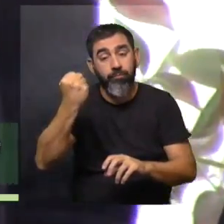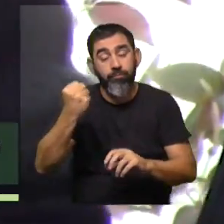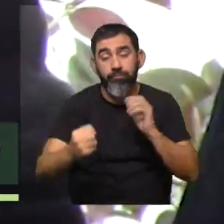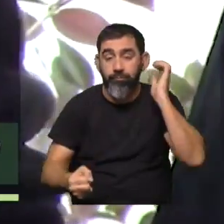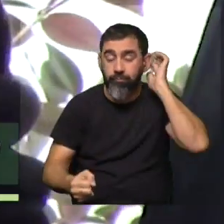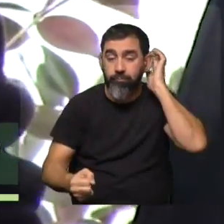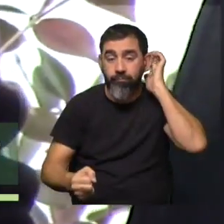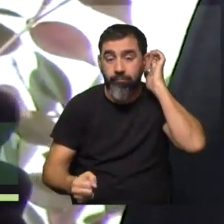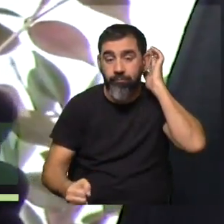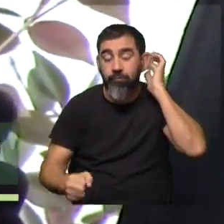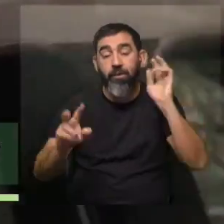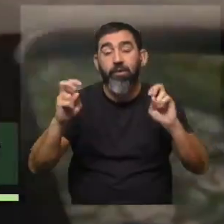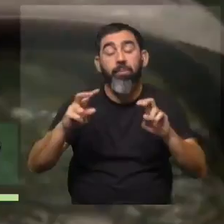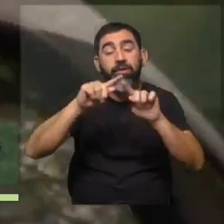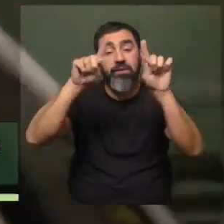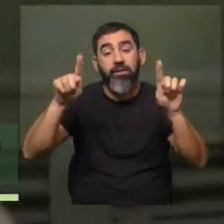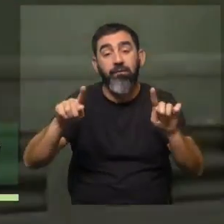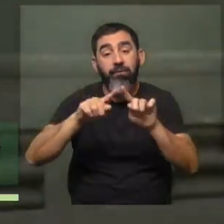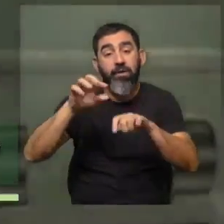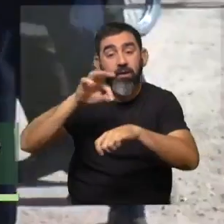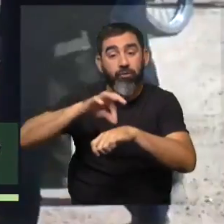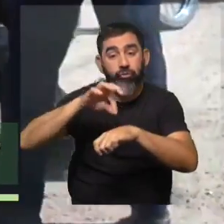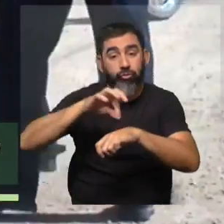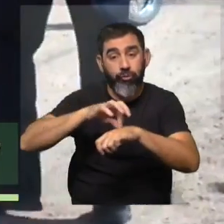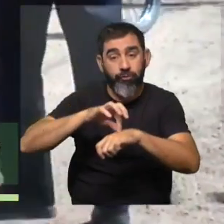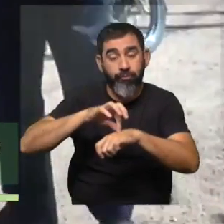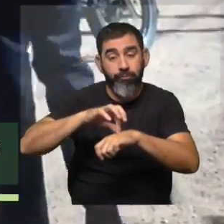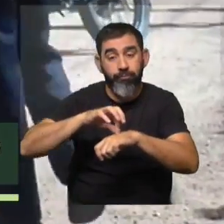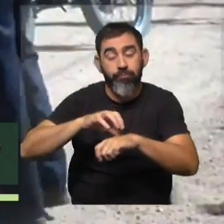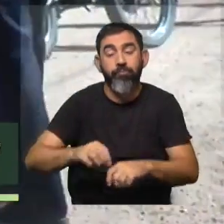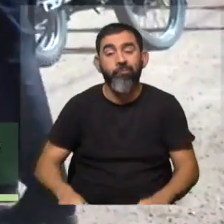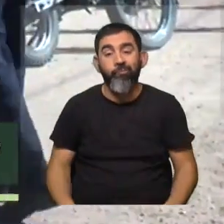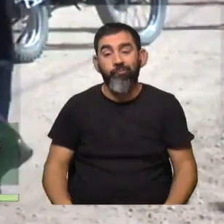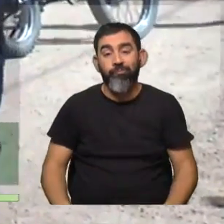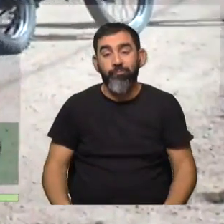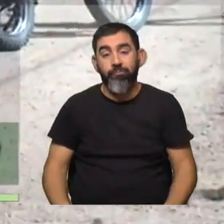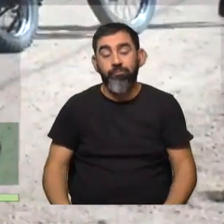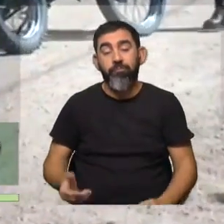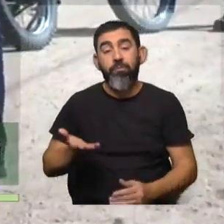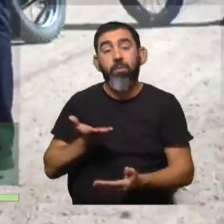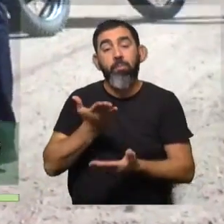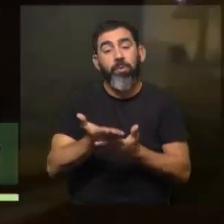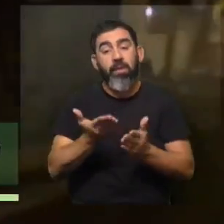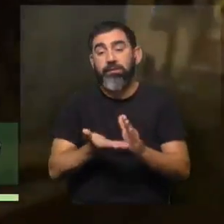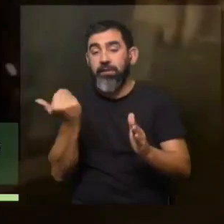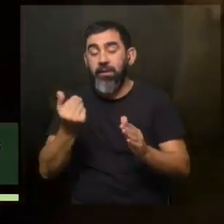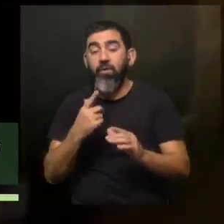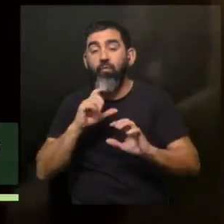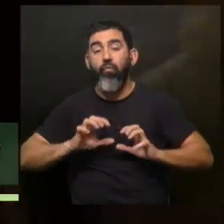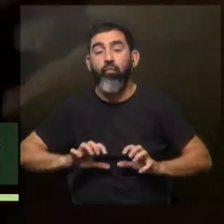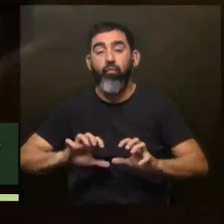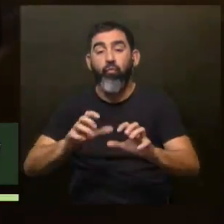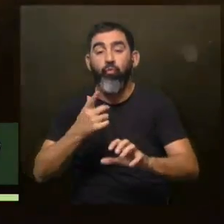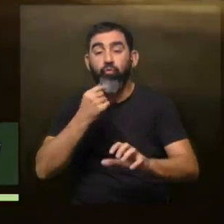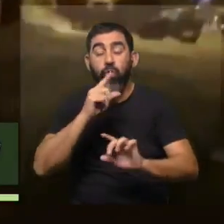dentro del ministerio interior es el tema certificaciones médicas que básicamente lo que estamos pidiendo es que se nos excluyan que el